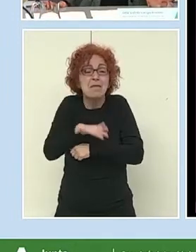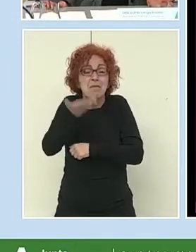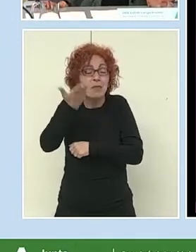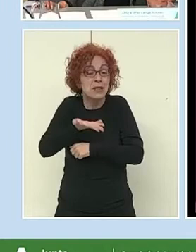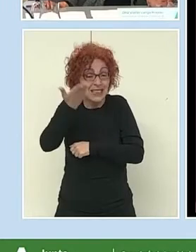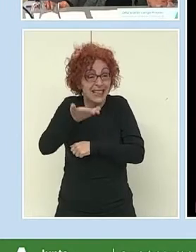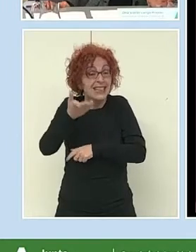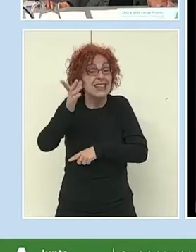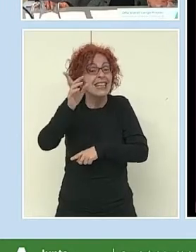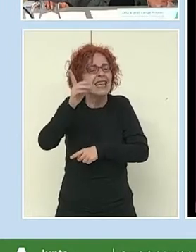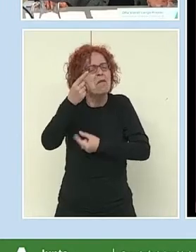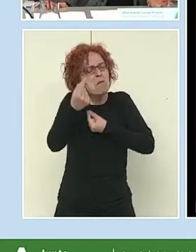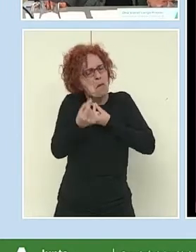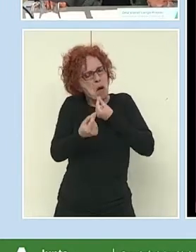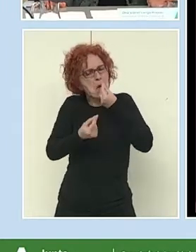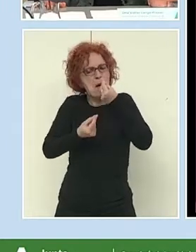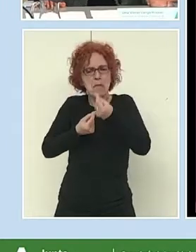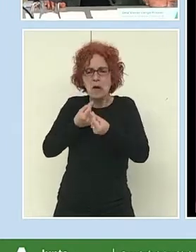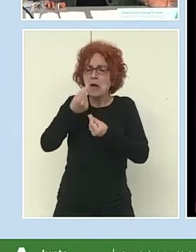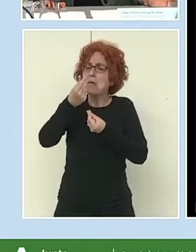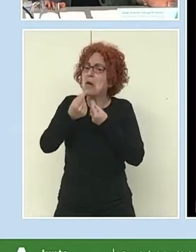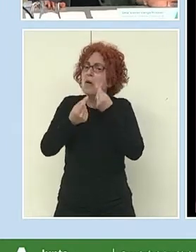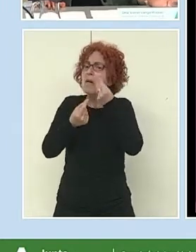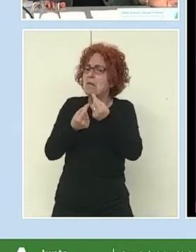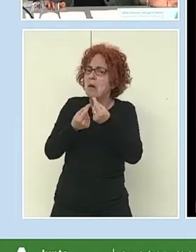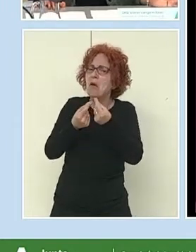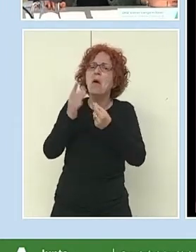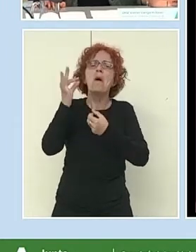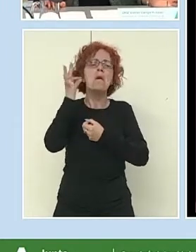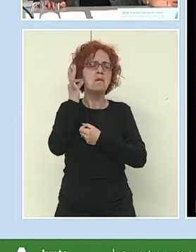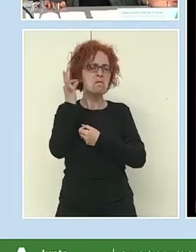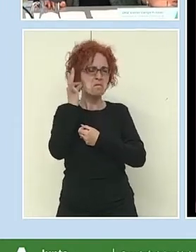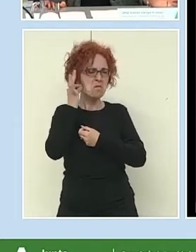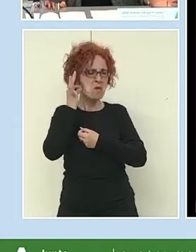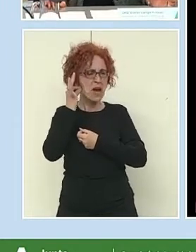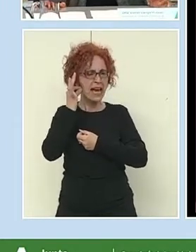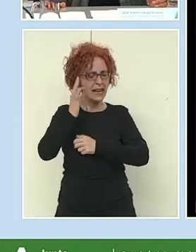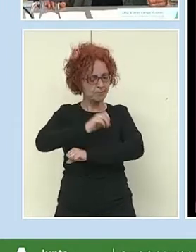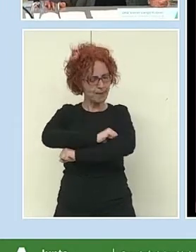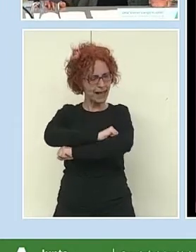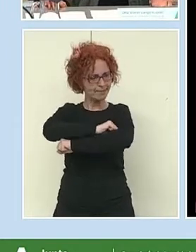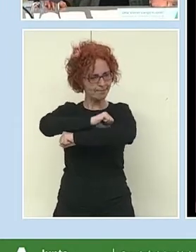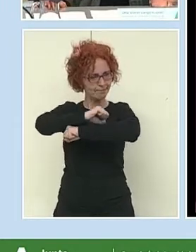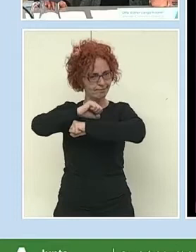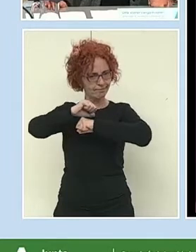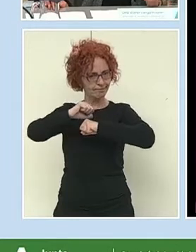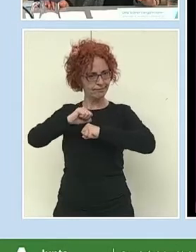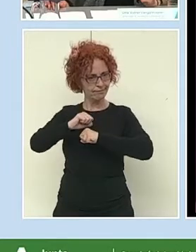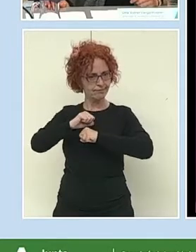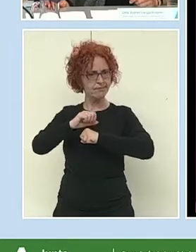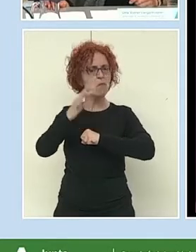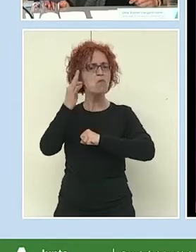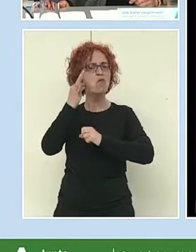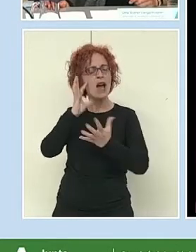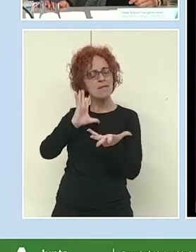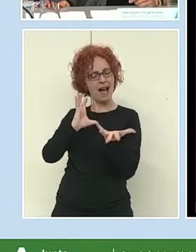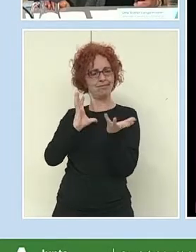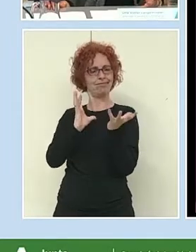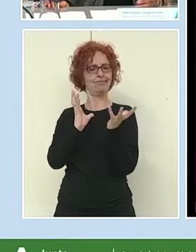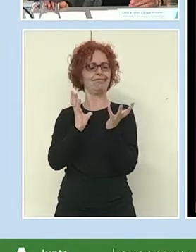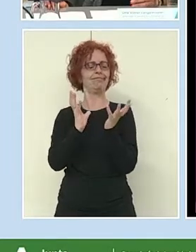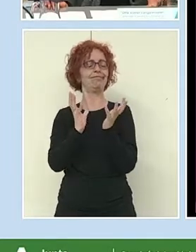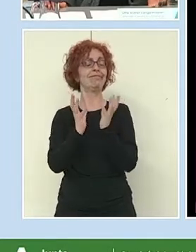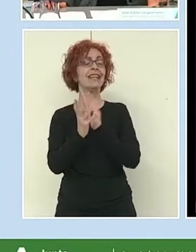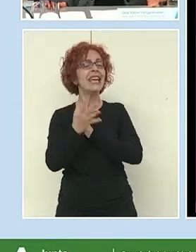paradigma está cambiando y la mujer cada vez más está tomando su sitio en un mal categorizado sector